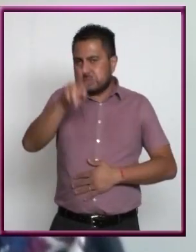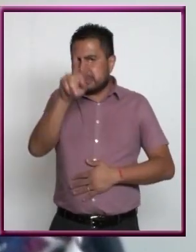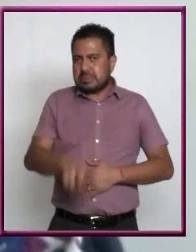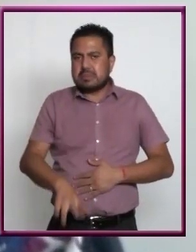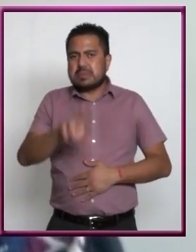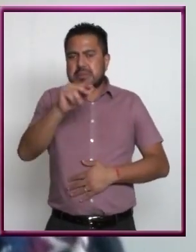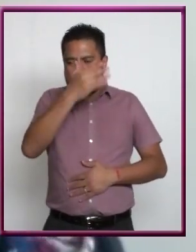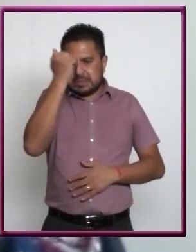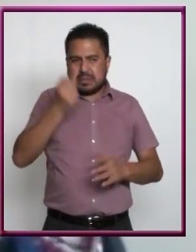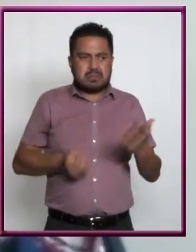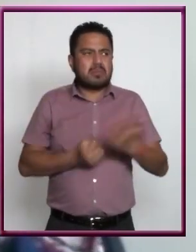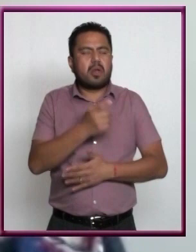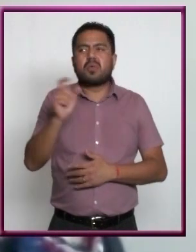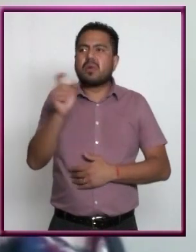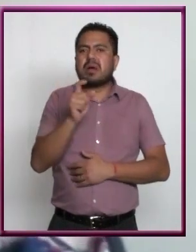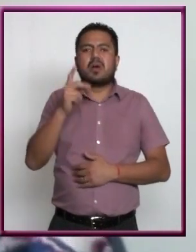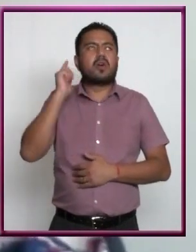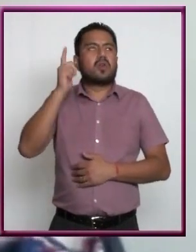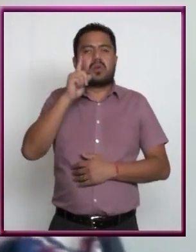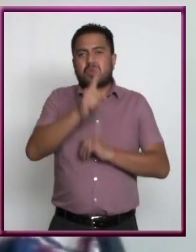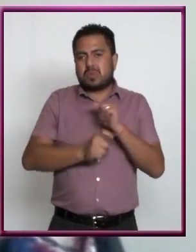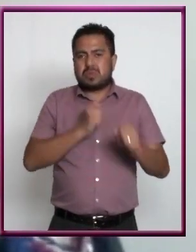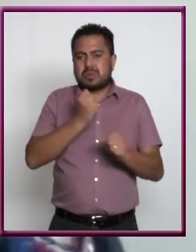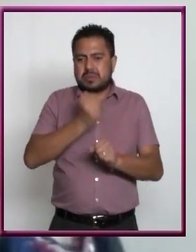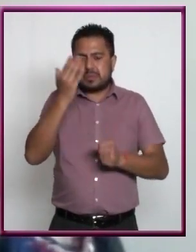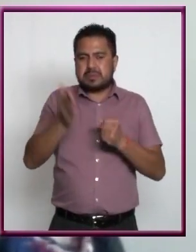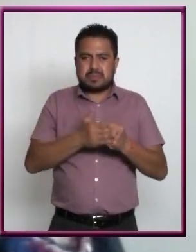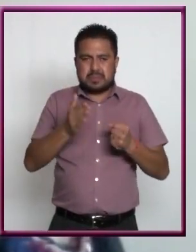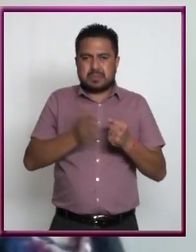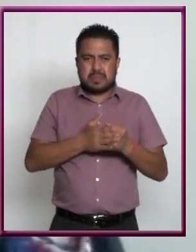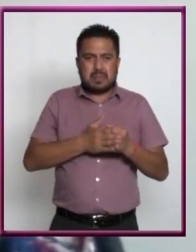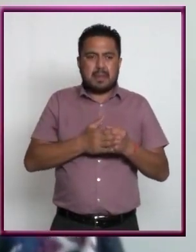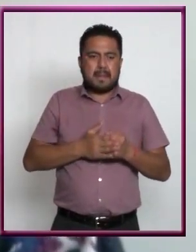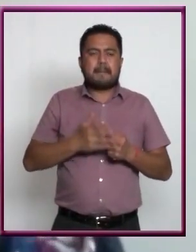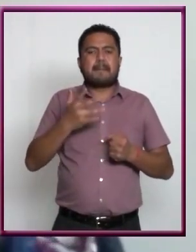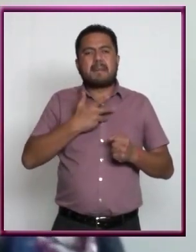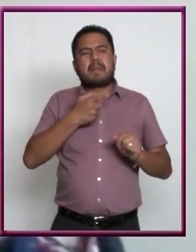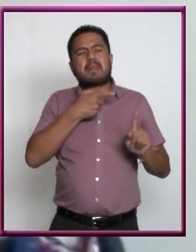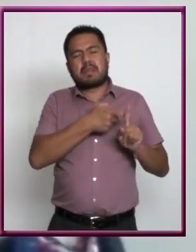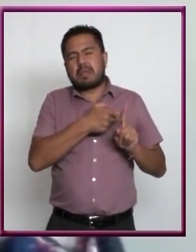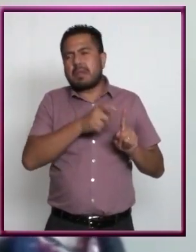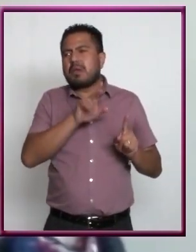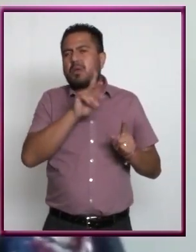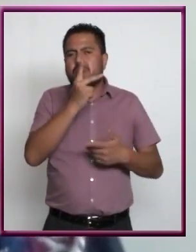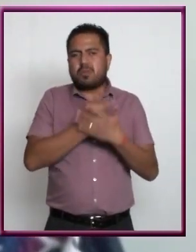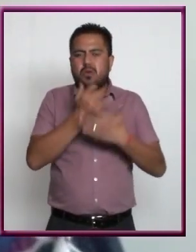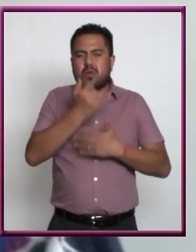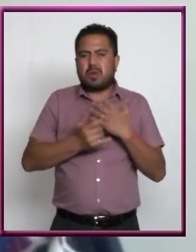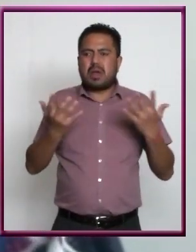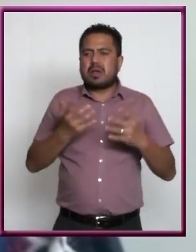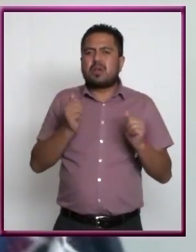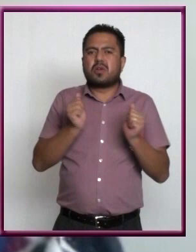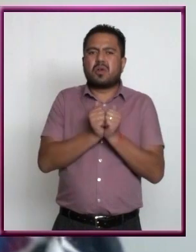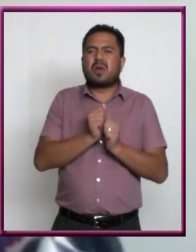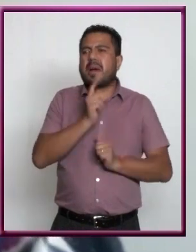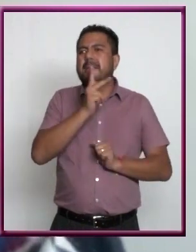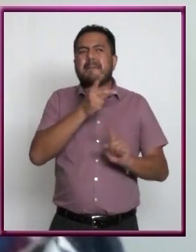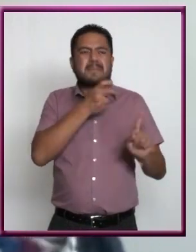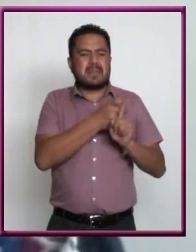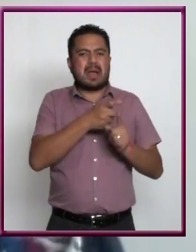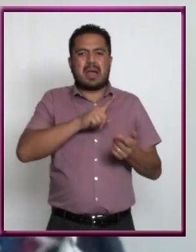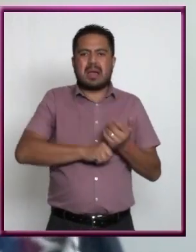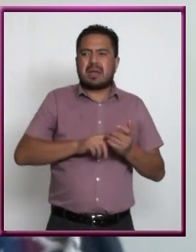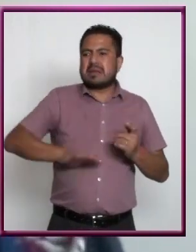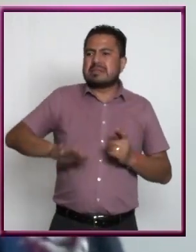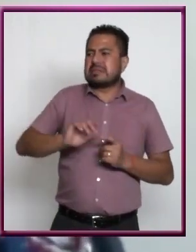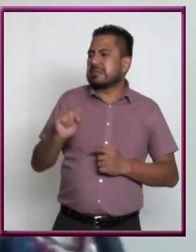que no sé cuándo lo va a poder salir, pero espero que sea el año que viene. Hay por ahí también un proyecto de hacer algo con la dichosa palabra que tenemos